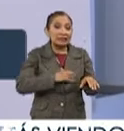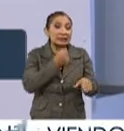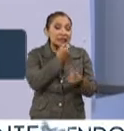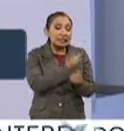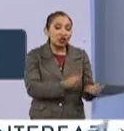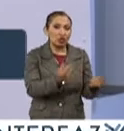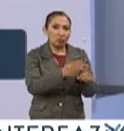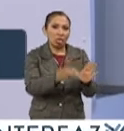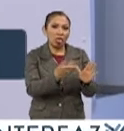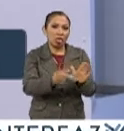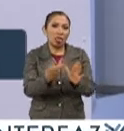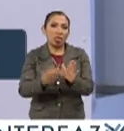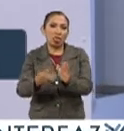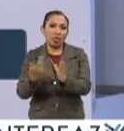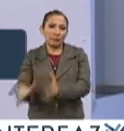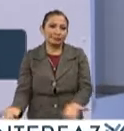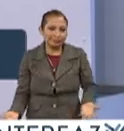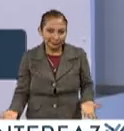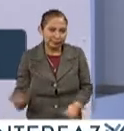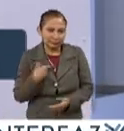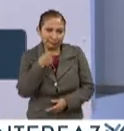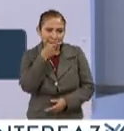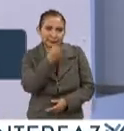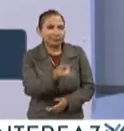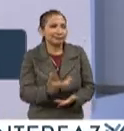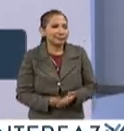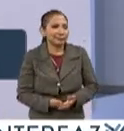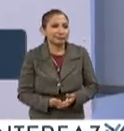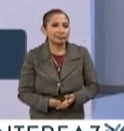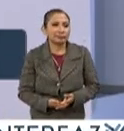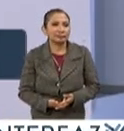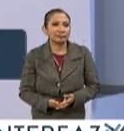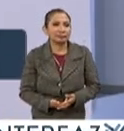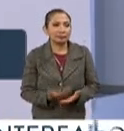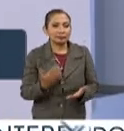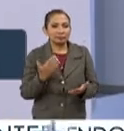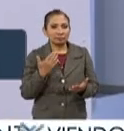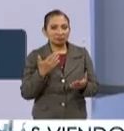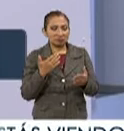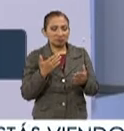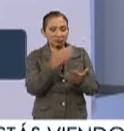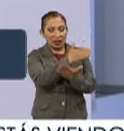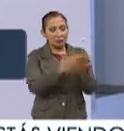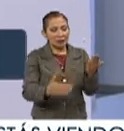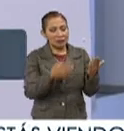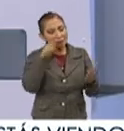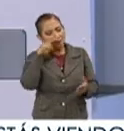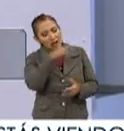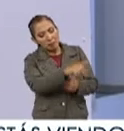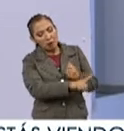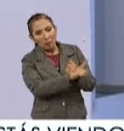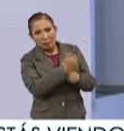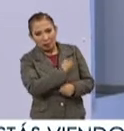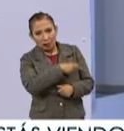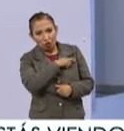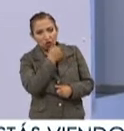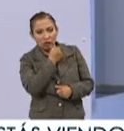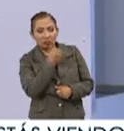en los niños son muy frecuentes. Claro. Yo te diría que pues la mitad de la problemática de salud en los